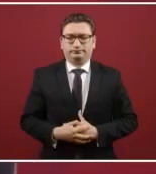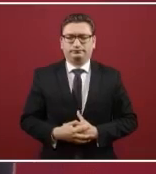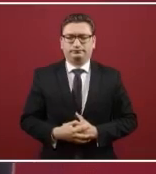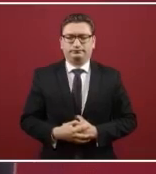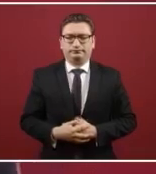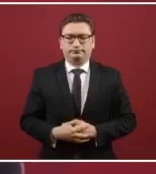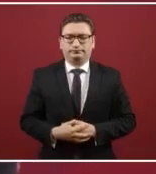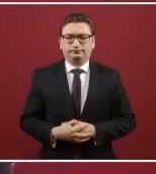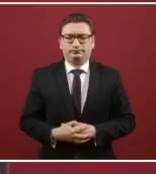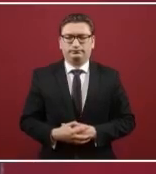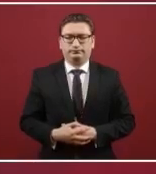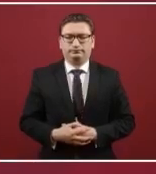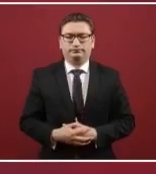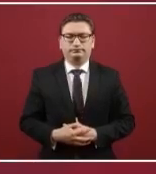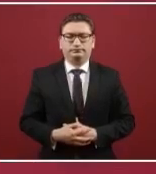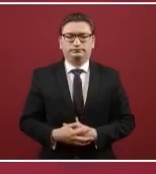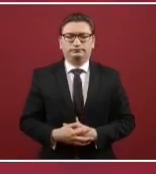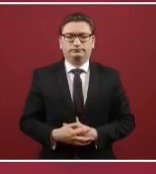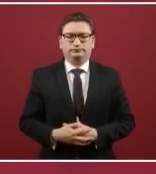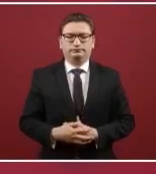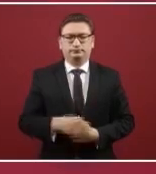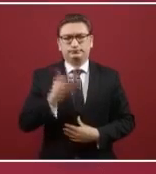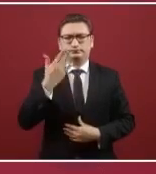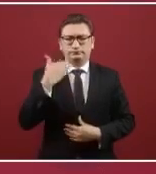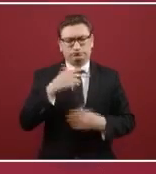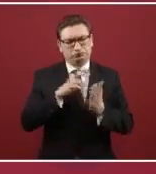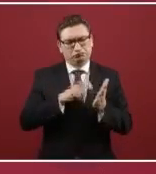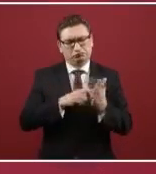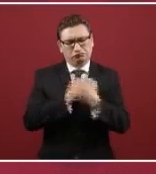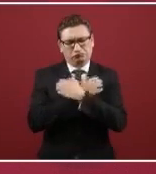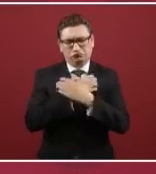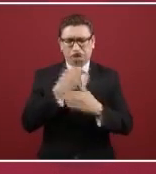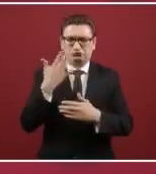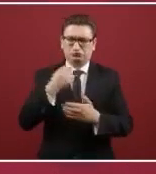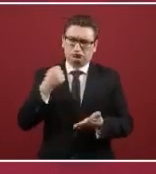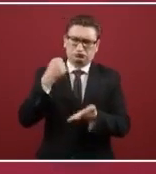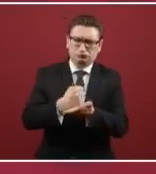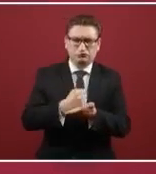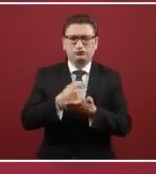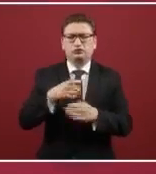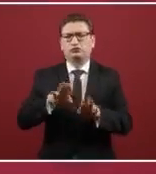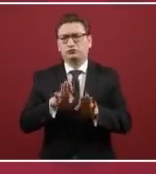reforma educativa impuesta y ordenada desde el extranjero,